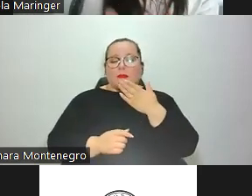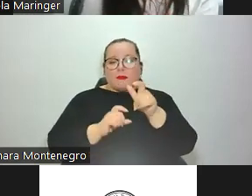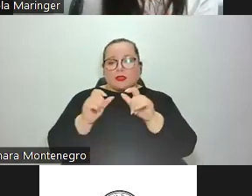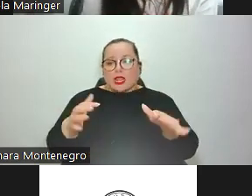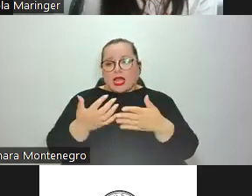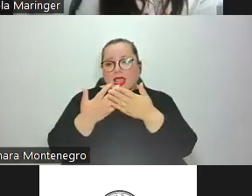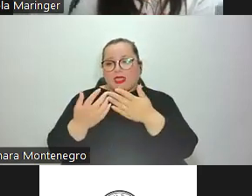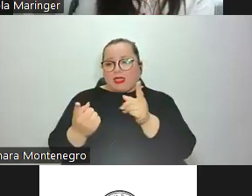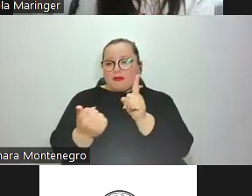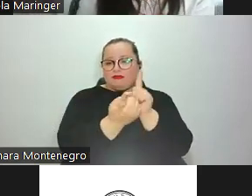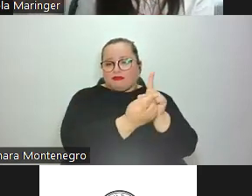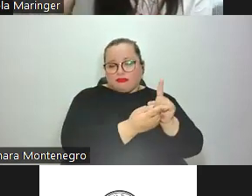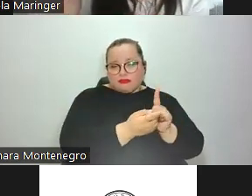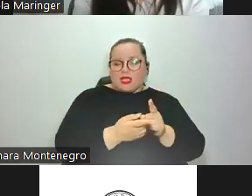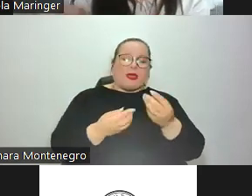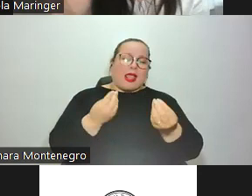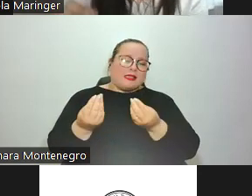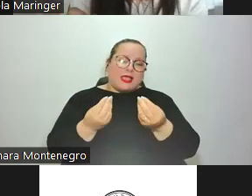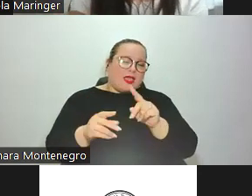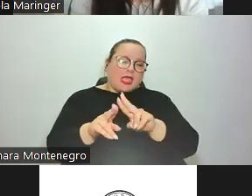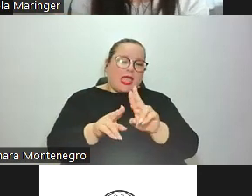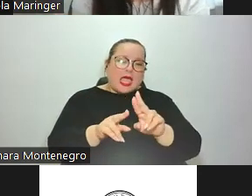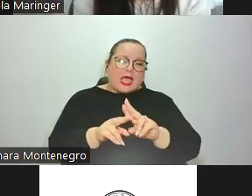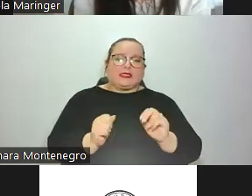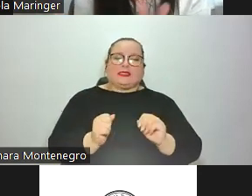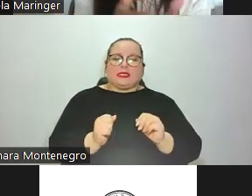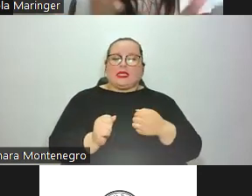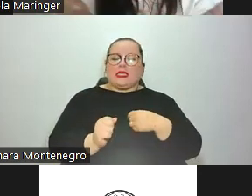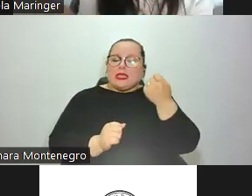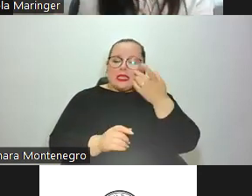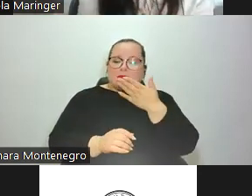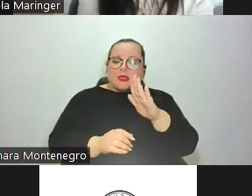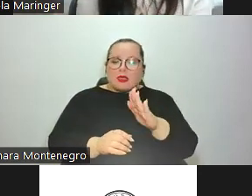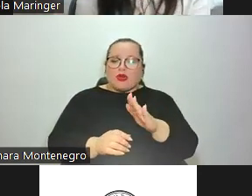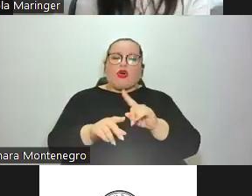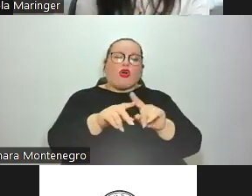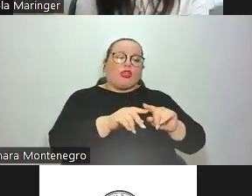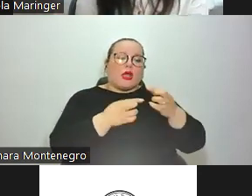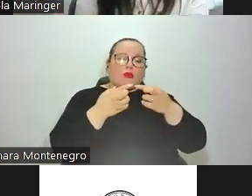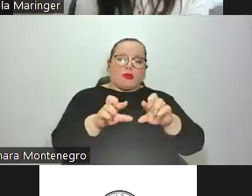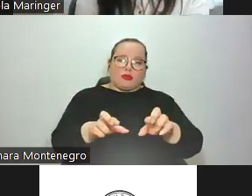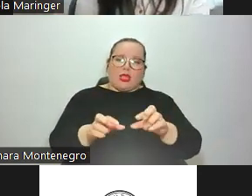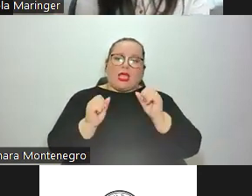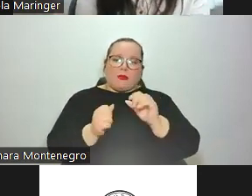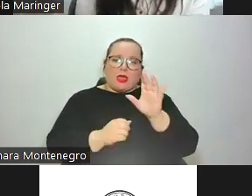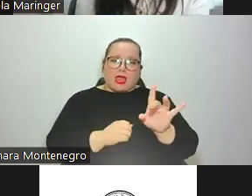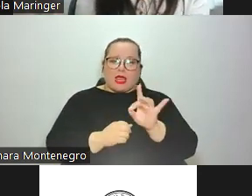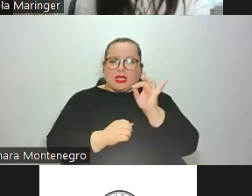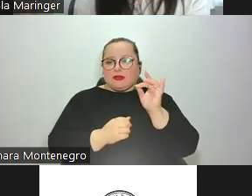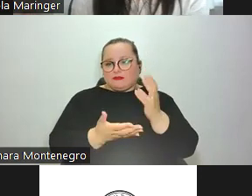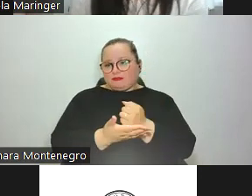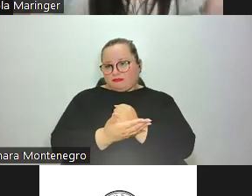contacto, para saber qué están haciendo y entender mejor esas otras oportunidades que pueden existir. Porque es